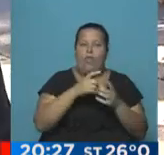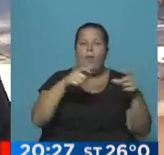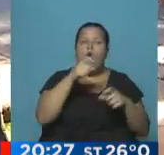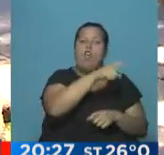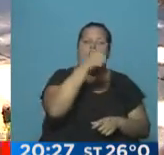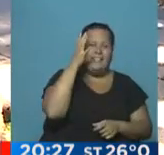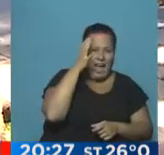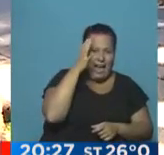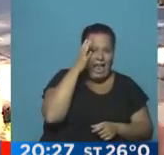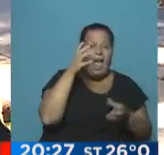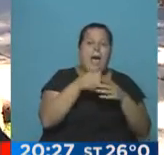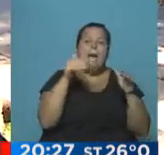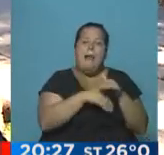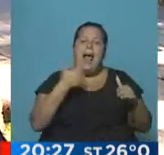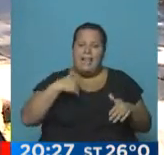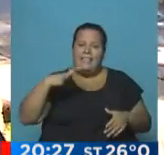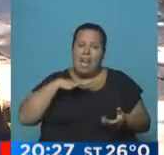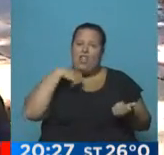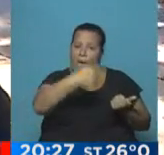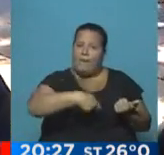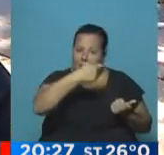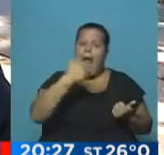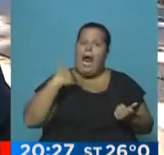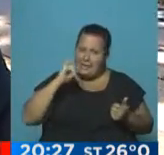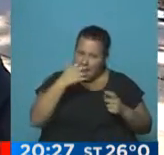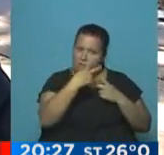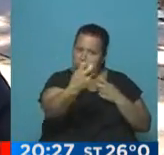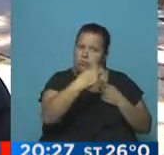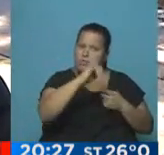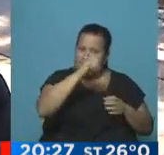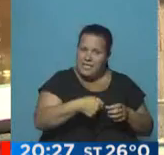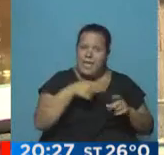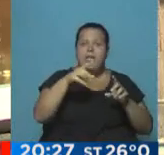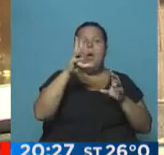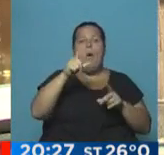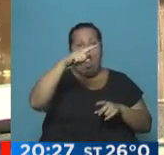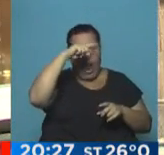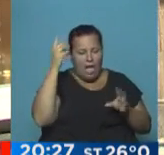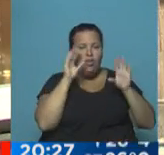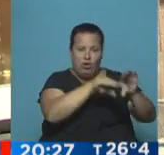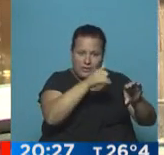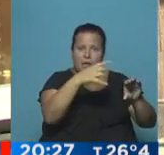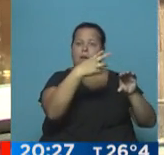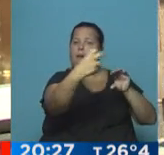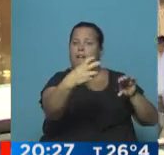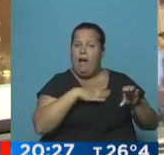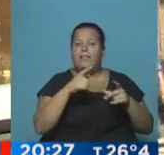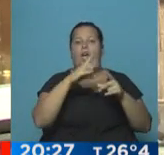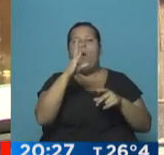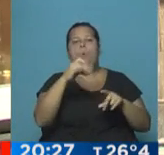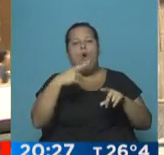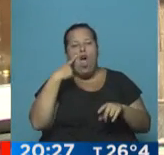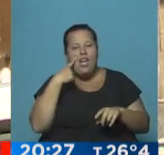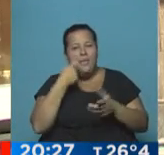italianos. Fondo que Argentina sigue pagando, porque está en el fideicomiso Banco Nación, que ahora sustituye el boni como